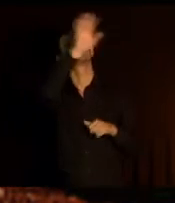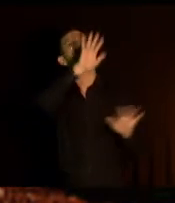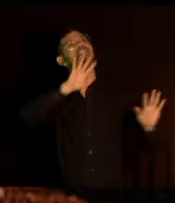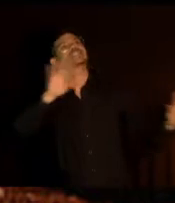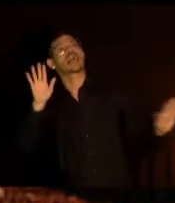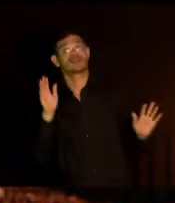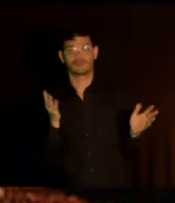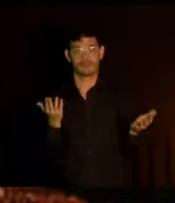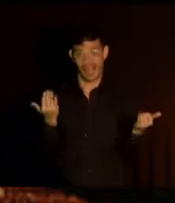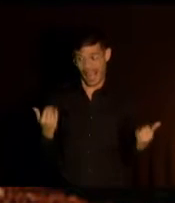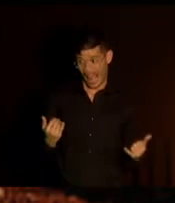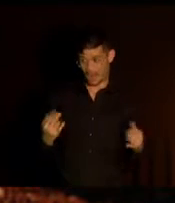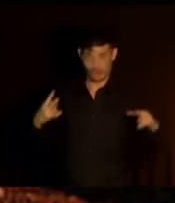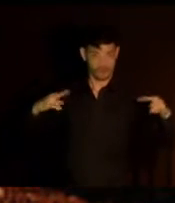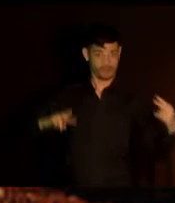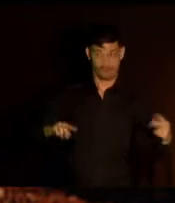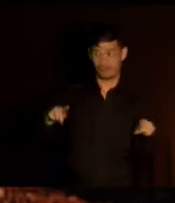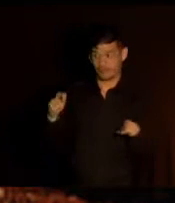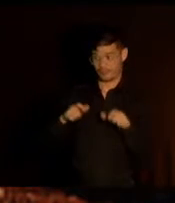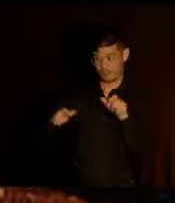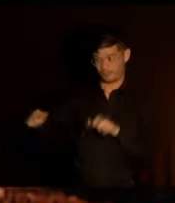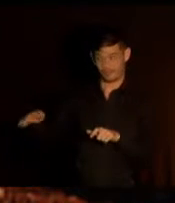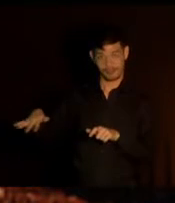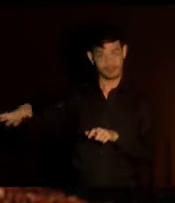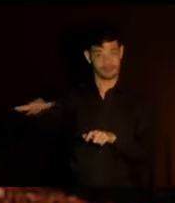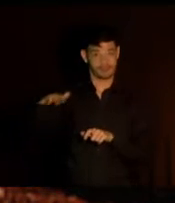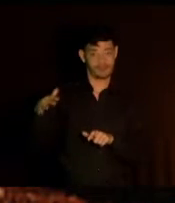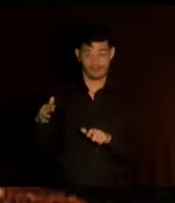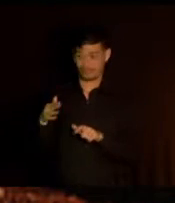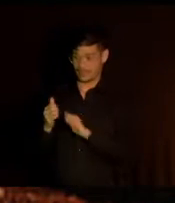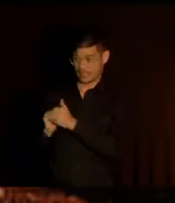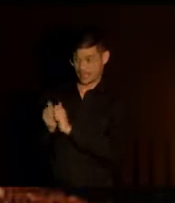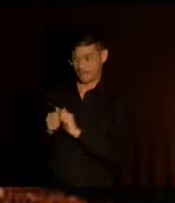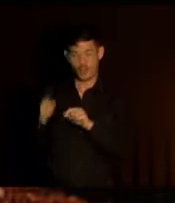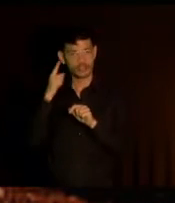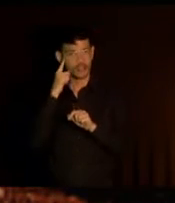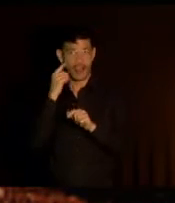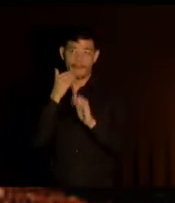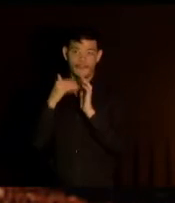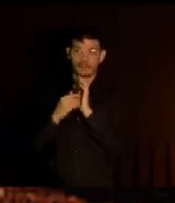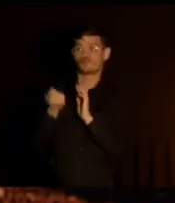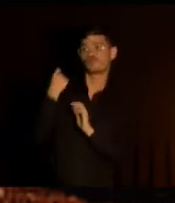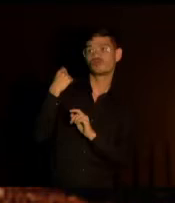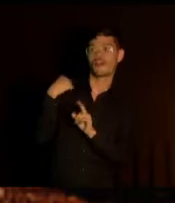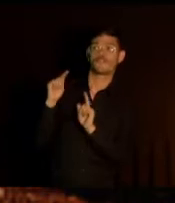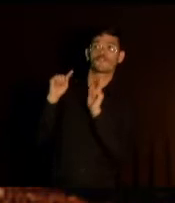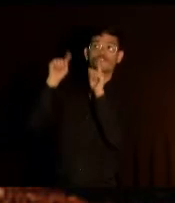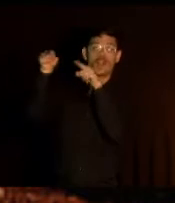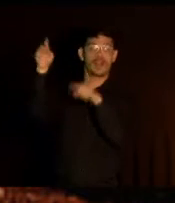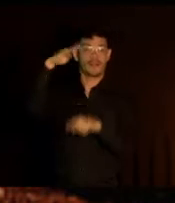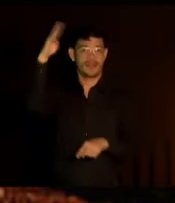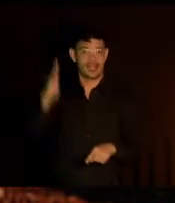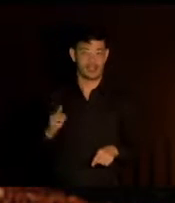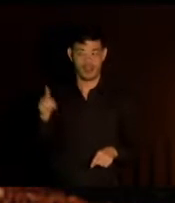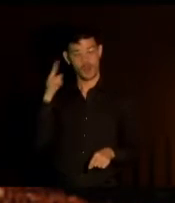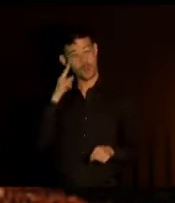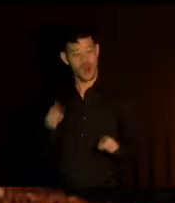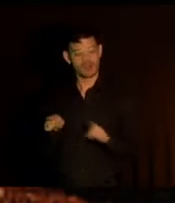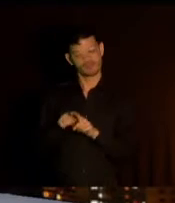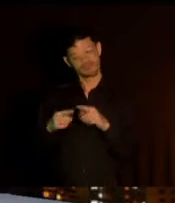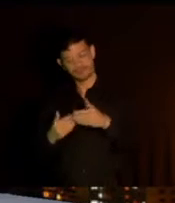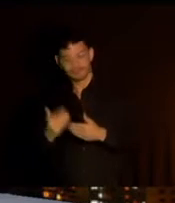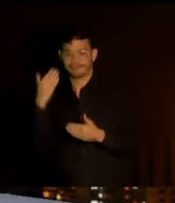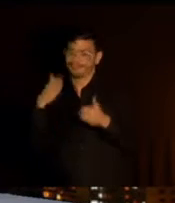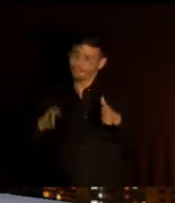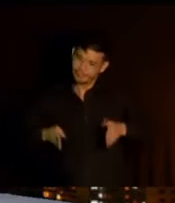la seguridad, por ejemplo, en Sao Paulo, que ese era su inicio de su carrera profesional como atleta de alto rendimiento. Claro, además